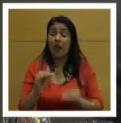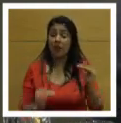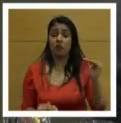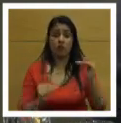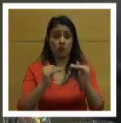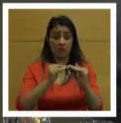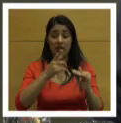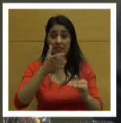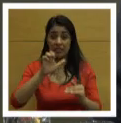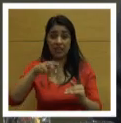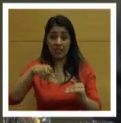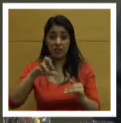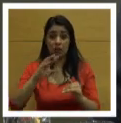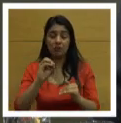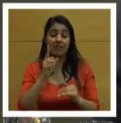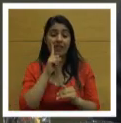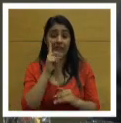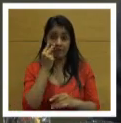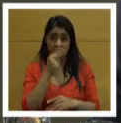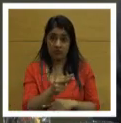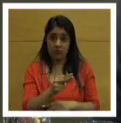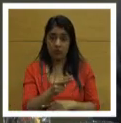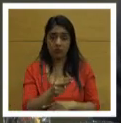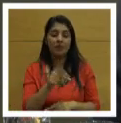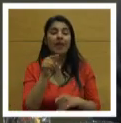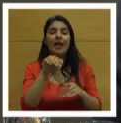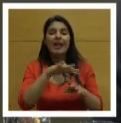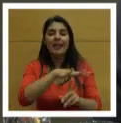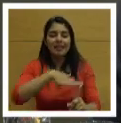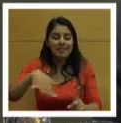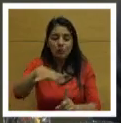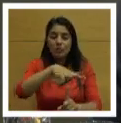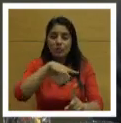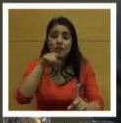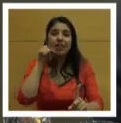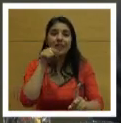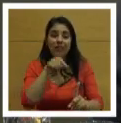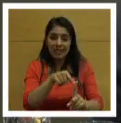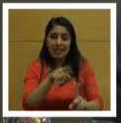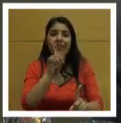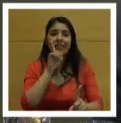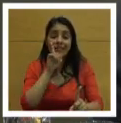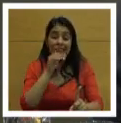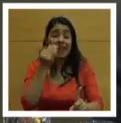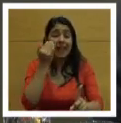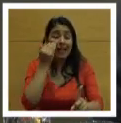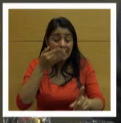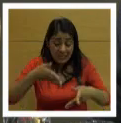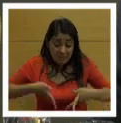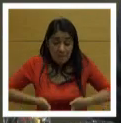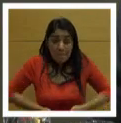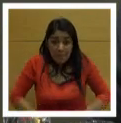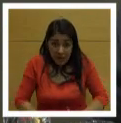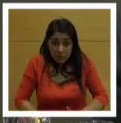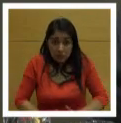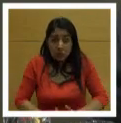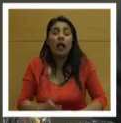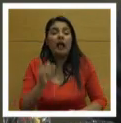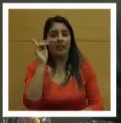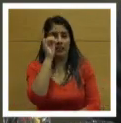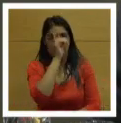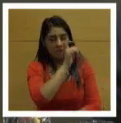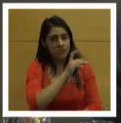debió haber tomado en consideración la situación particular que experimentaba al acercarse al proceso de parto, más aún en las